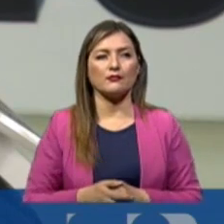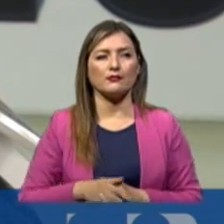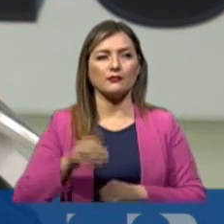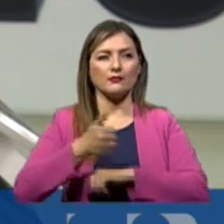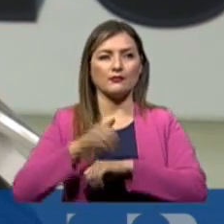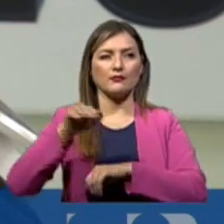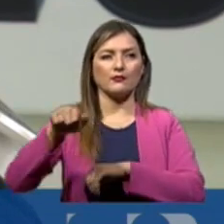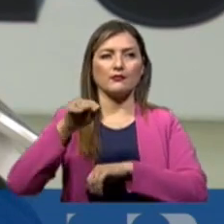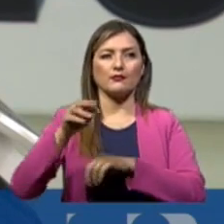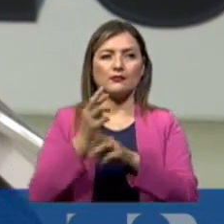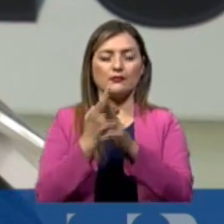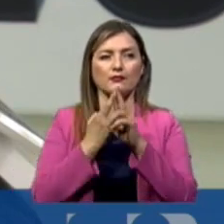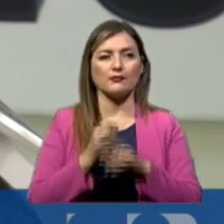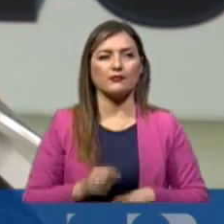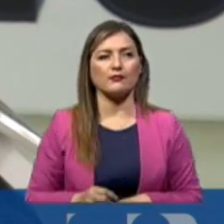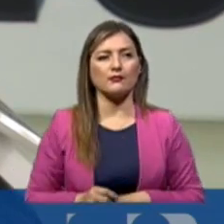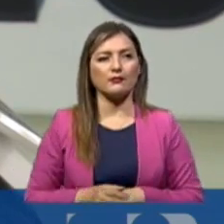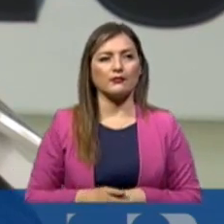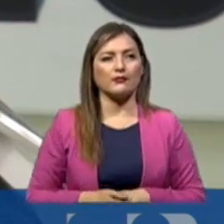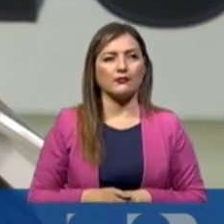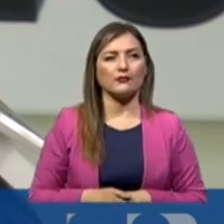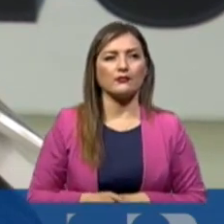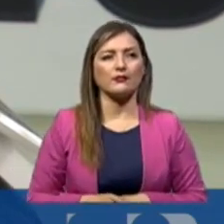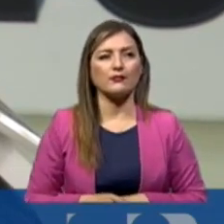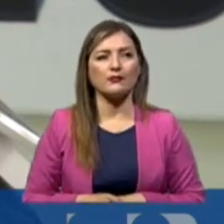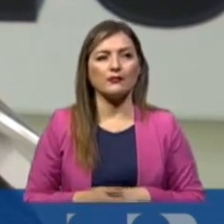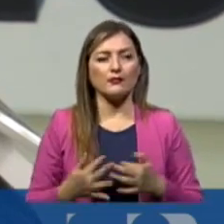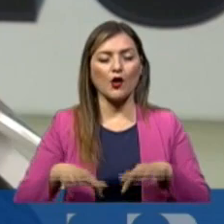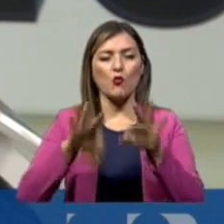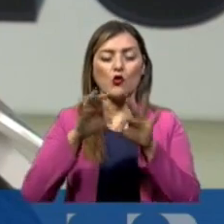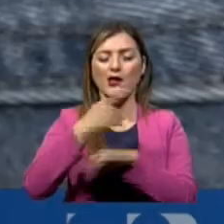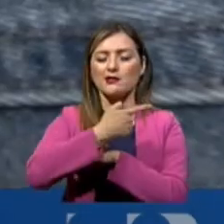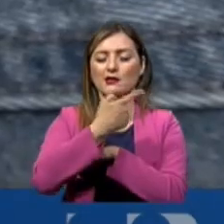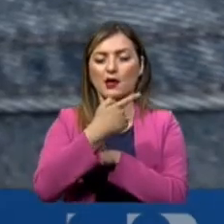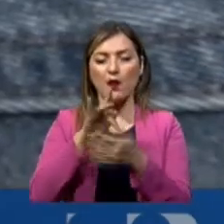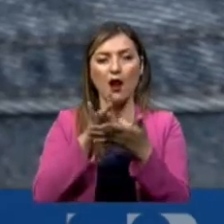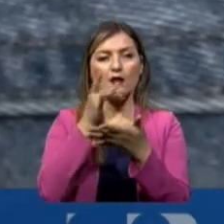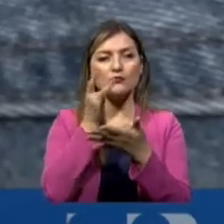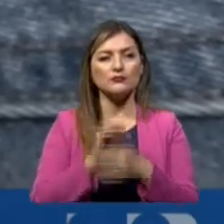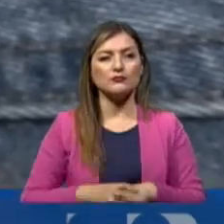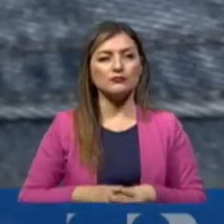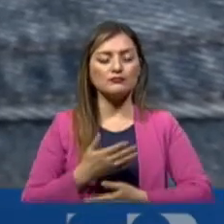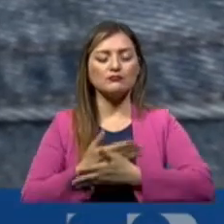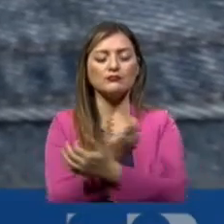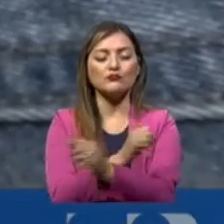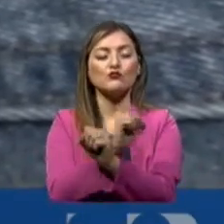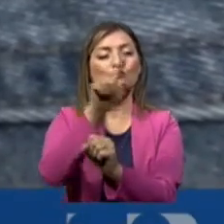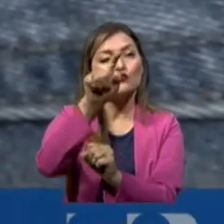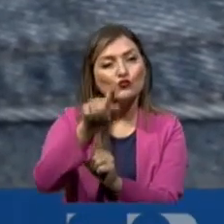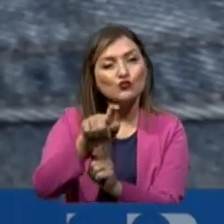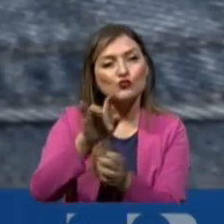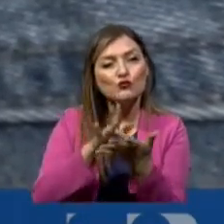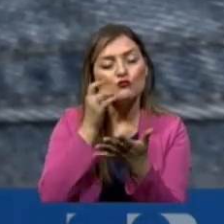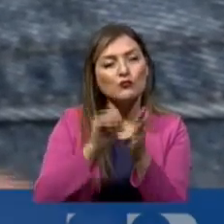respuestas, porque sabemos lo importante que es cada día que pasa. Para salvar a su bebé, ellos necesitan